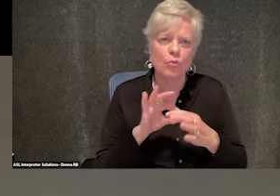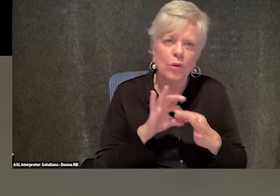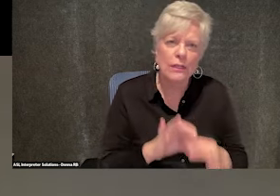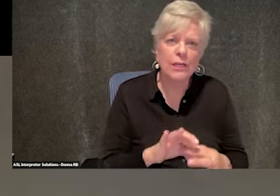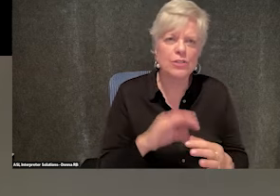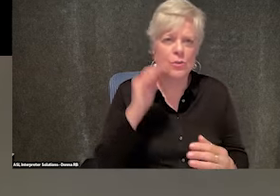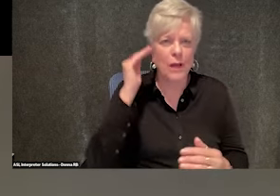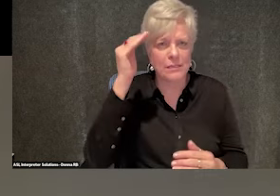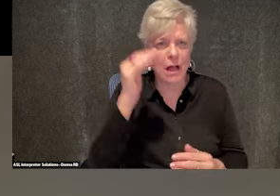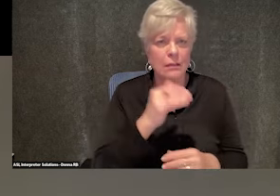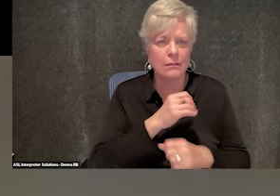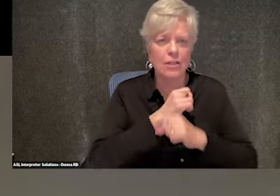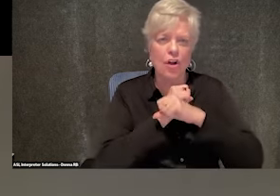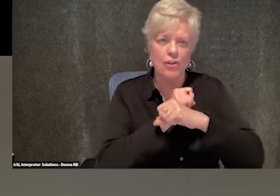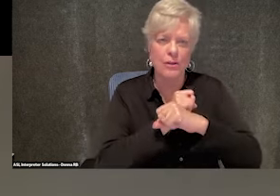respecto a esto.